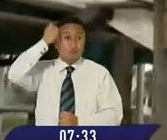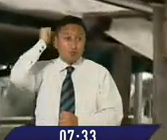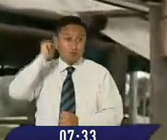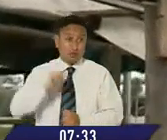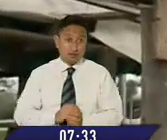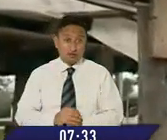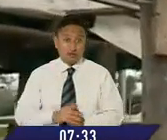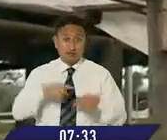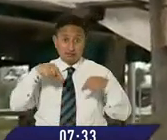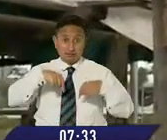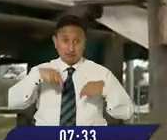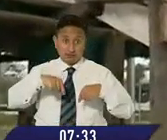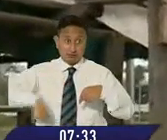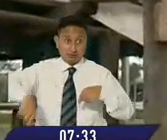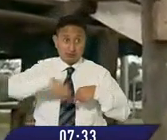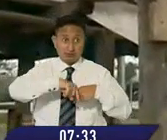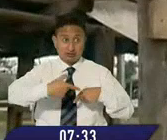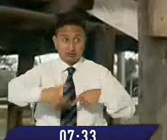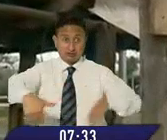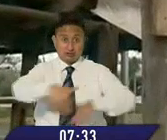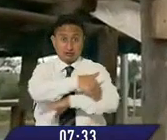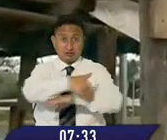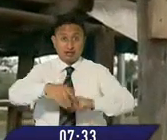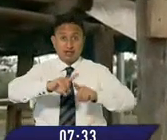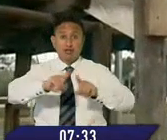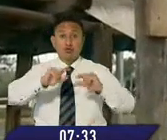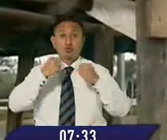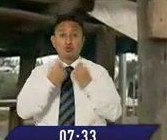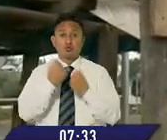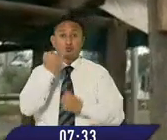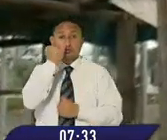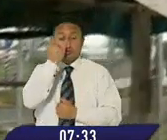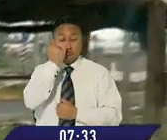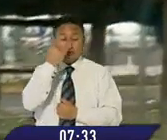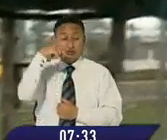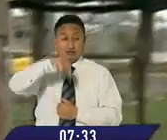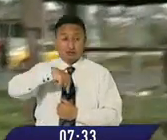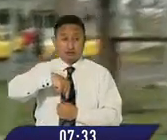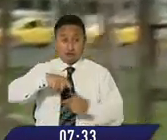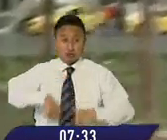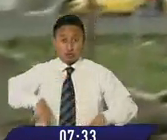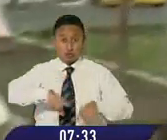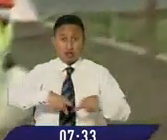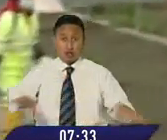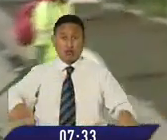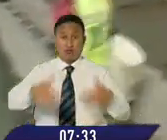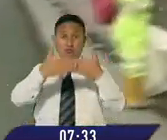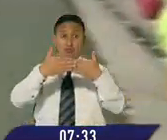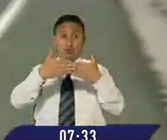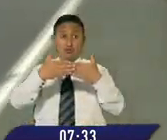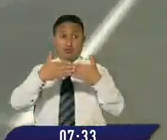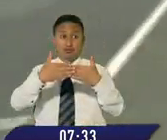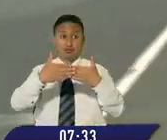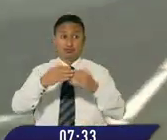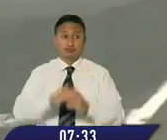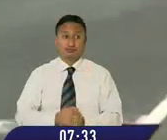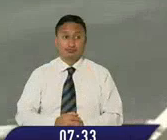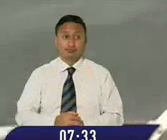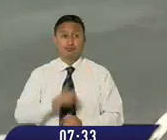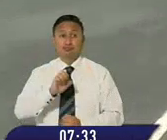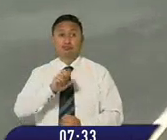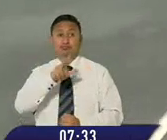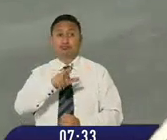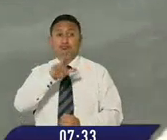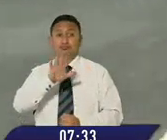primera jornada de movilizaciones de varios movimientos indígenas, era uno de los puntos que fue cerrado en la ruta